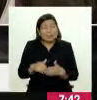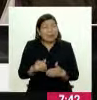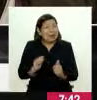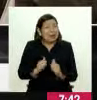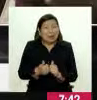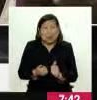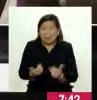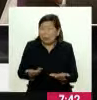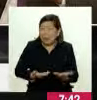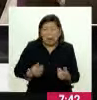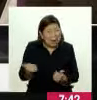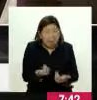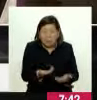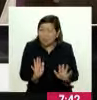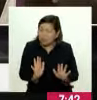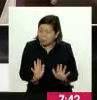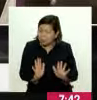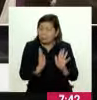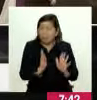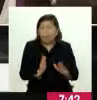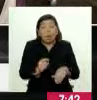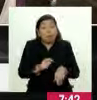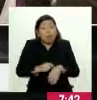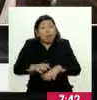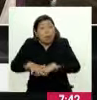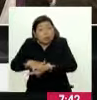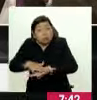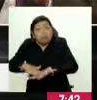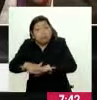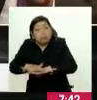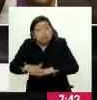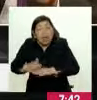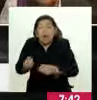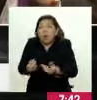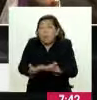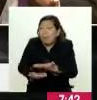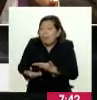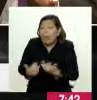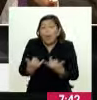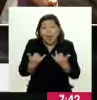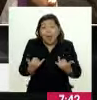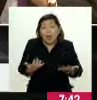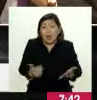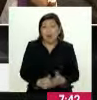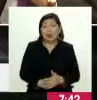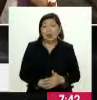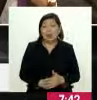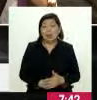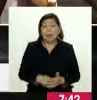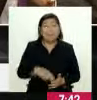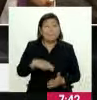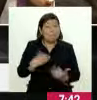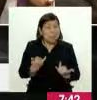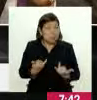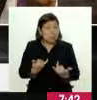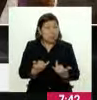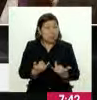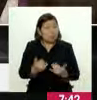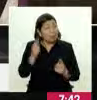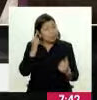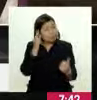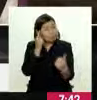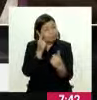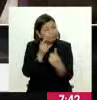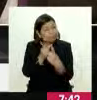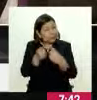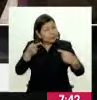reformas express. Tiene que haber un tiempo de meditación. Por ejemplo, ahorita nosotros estamos muy enfocados